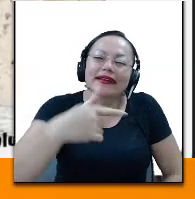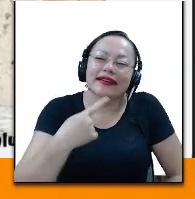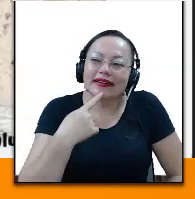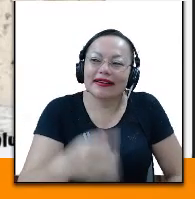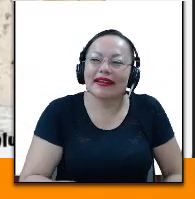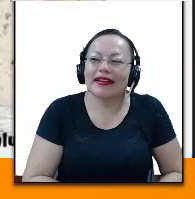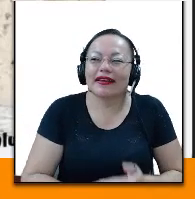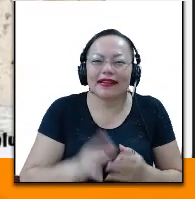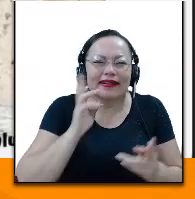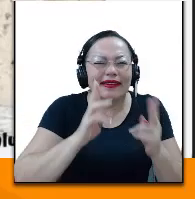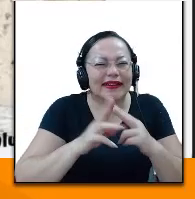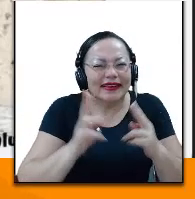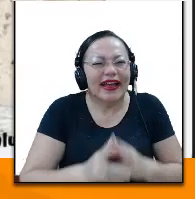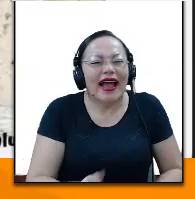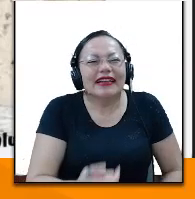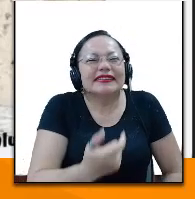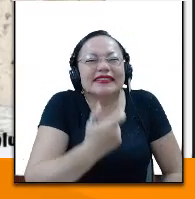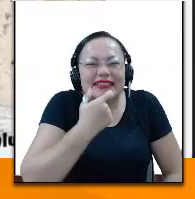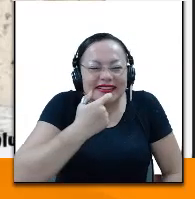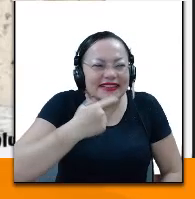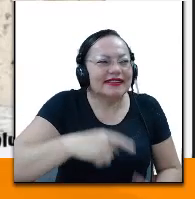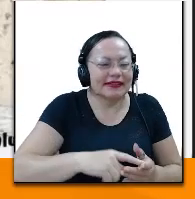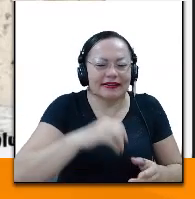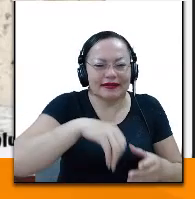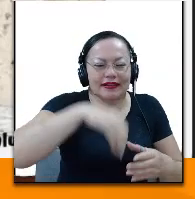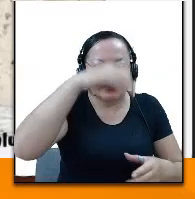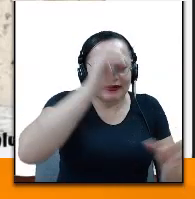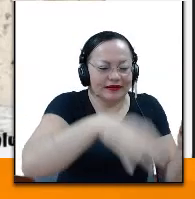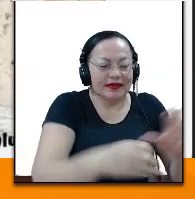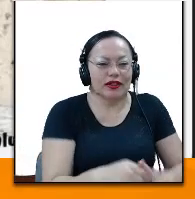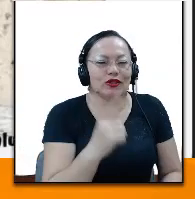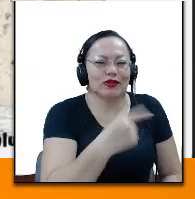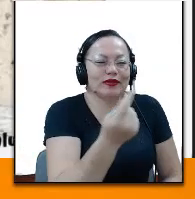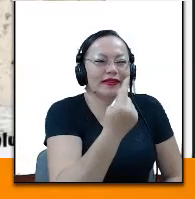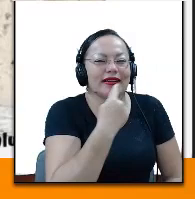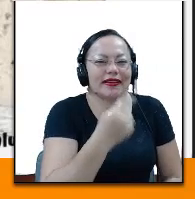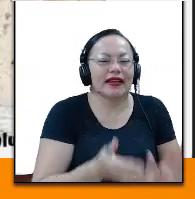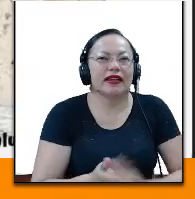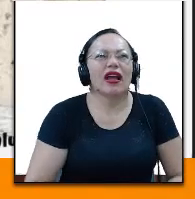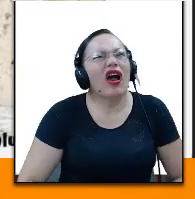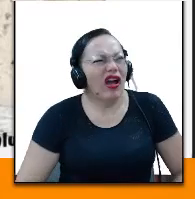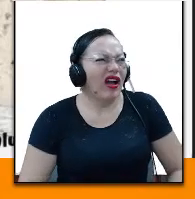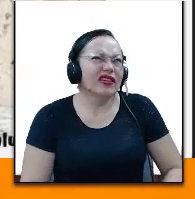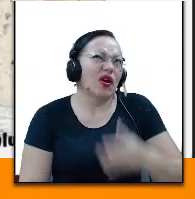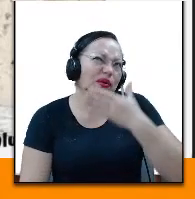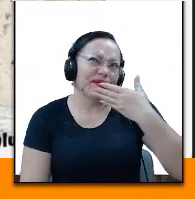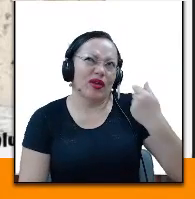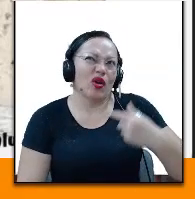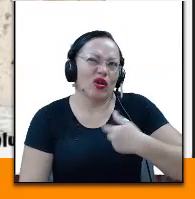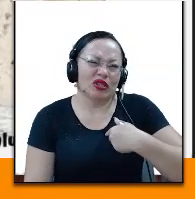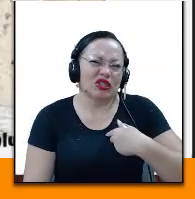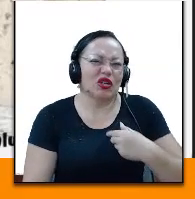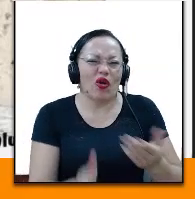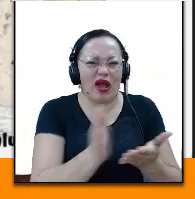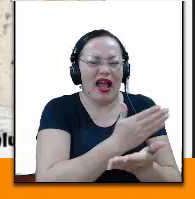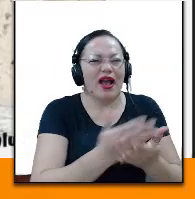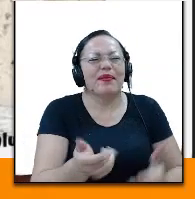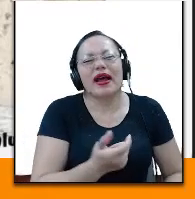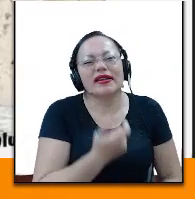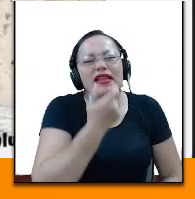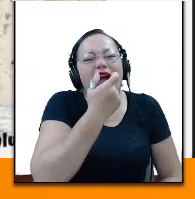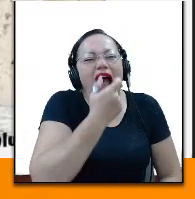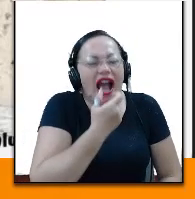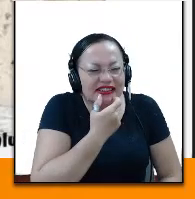estas galletitas van licuaditas ahí también en el batido, ¿cierto? Si alguien claro dice no, sí, dejemos una de las galletitas para ponerla encima